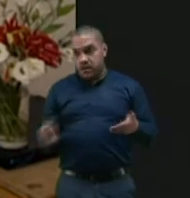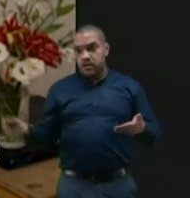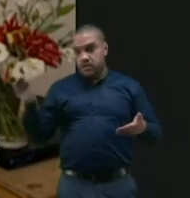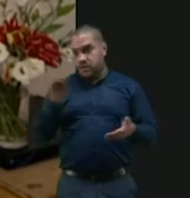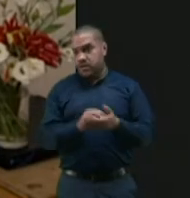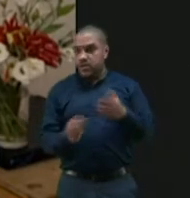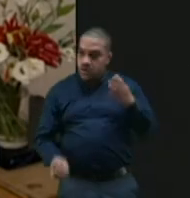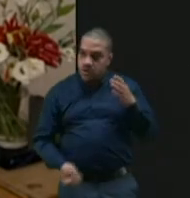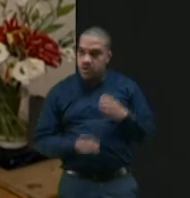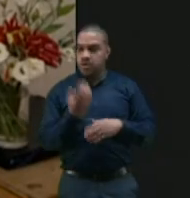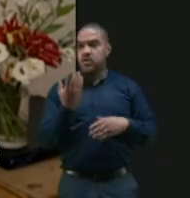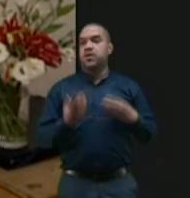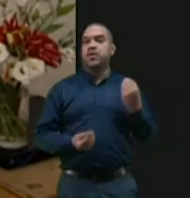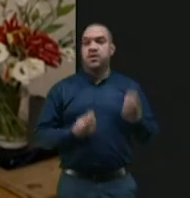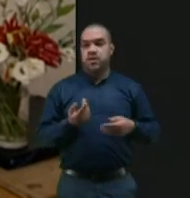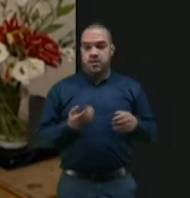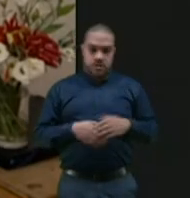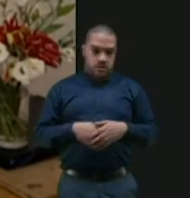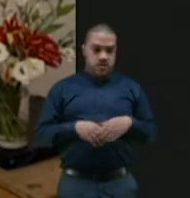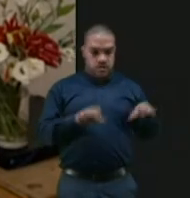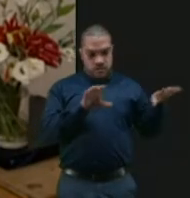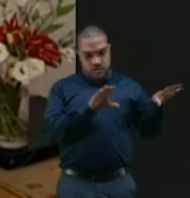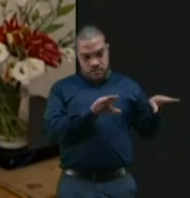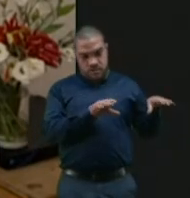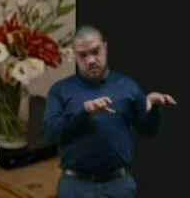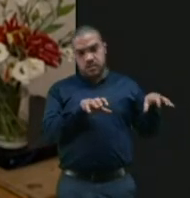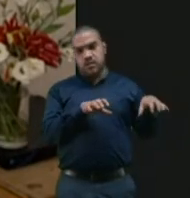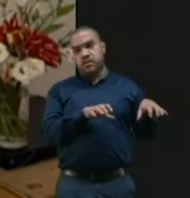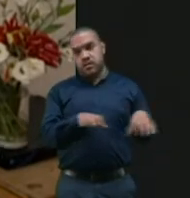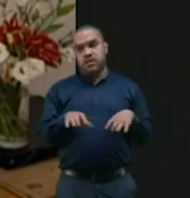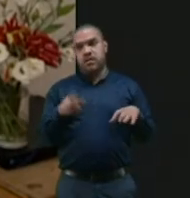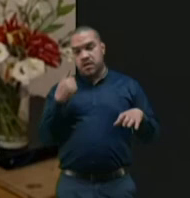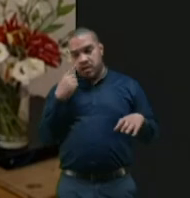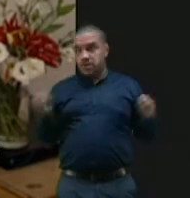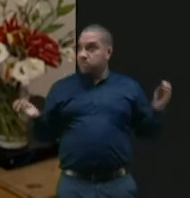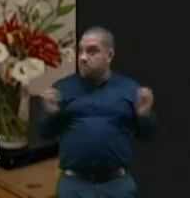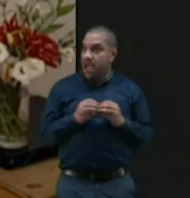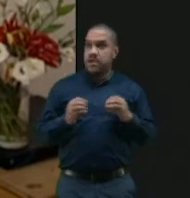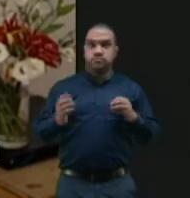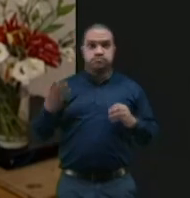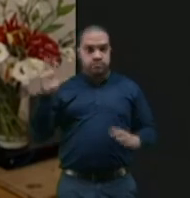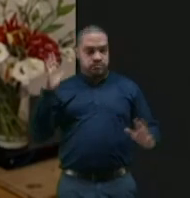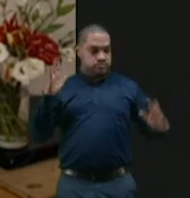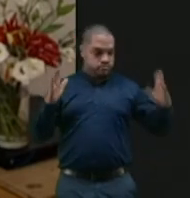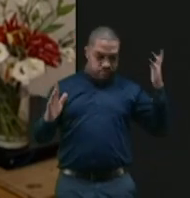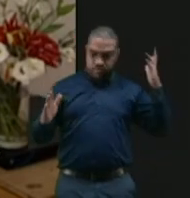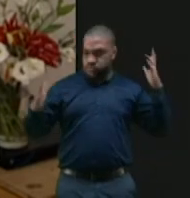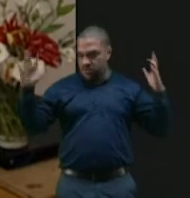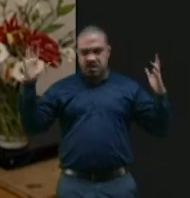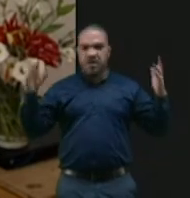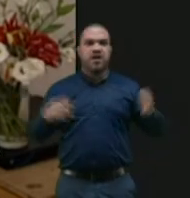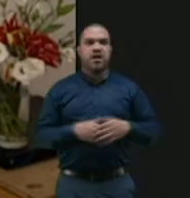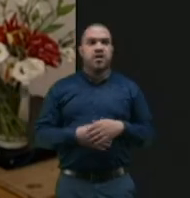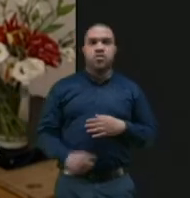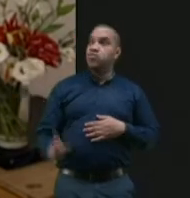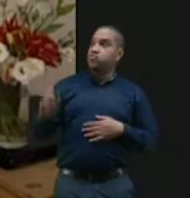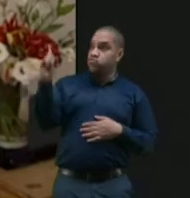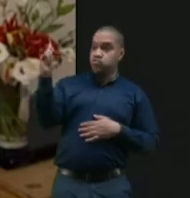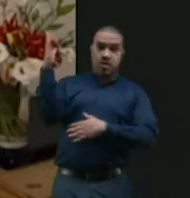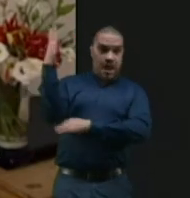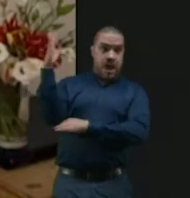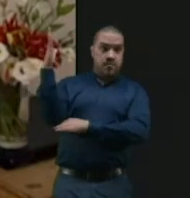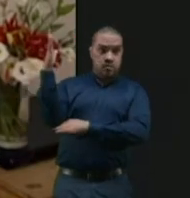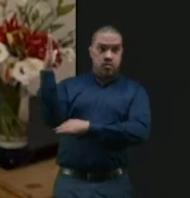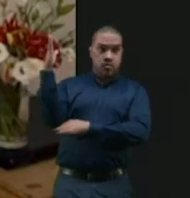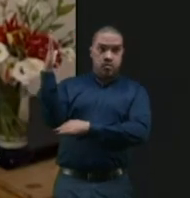que tenemos un crecimiento con una cantidad de árboles y al nivel de un simple árbol le puede decir al